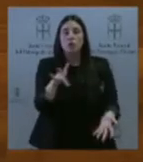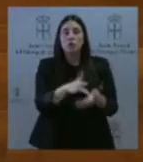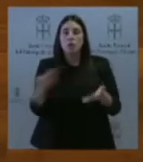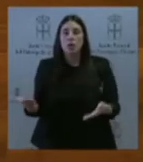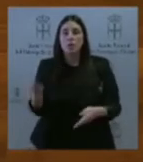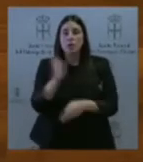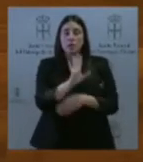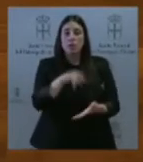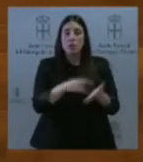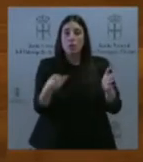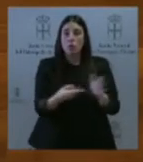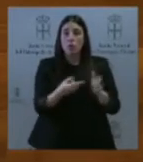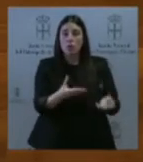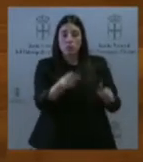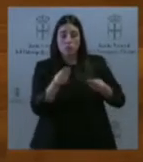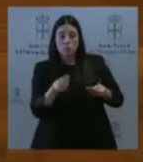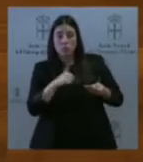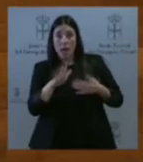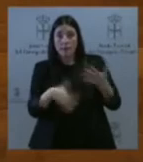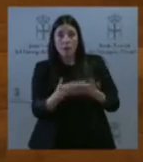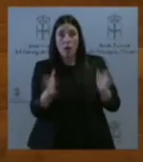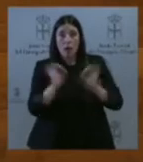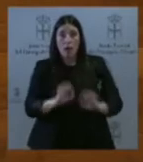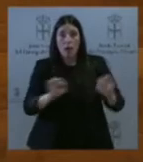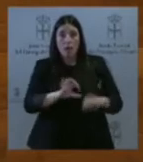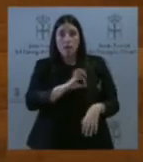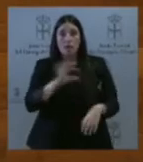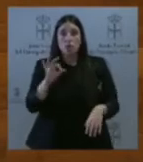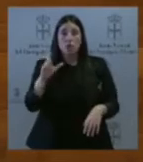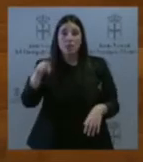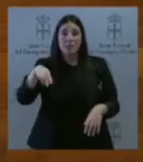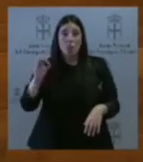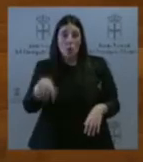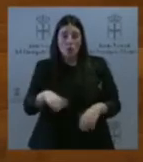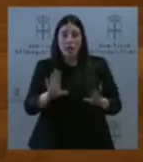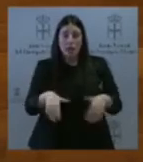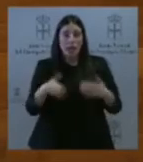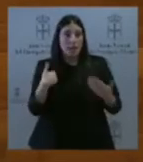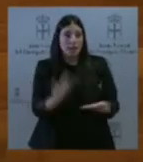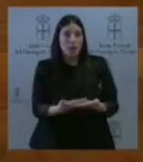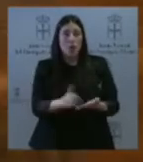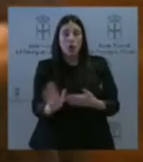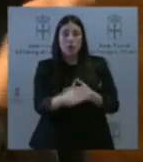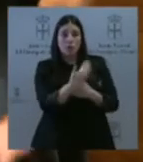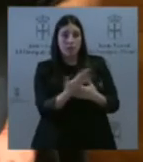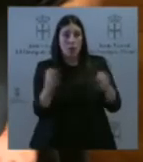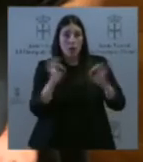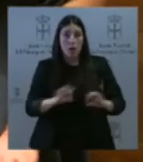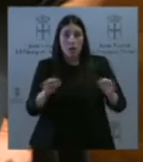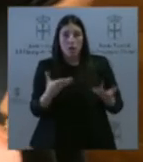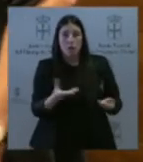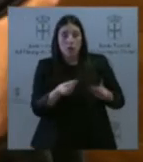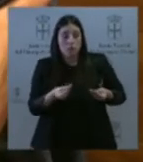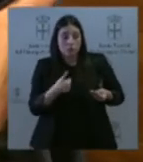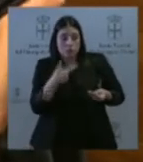no se presentaron, señor Menéndez Salmón, no se presentaron proyectos concretos y, por lo tanto, yo no puedo, desde la nuestra consejería, no